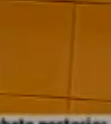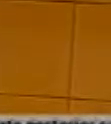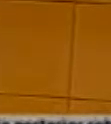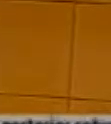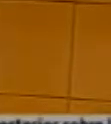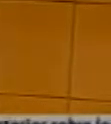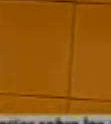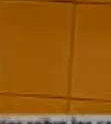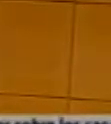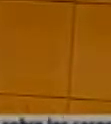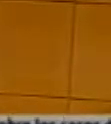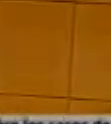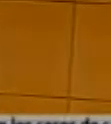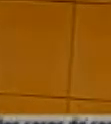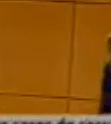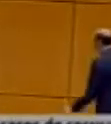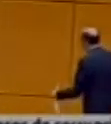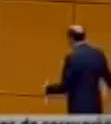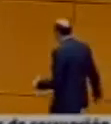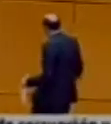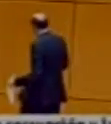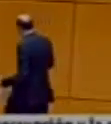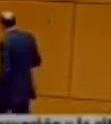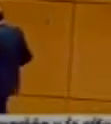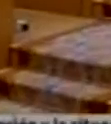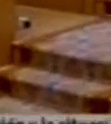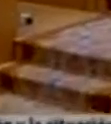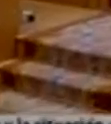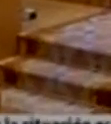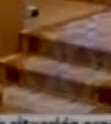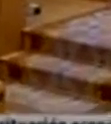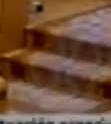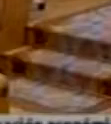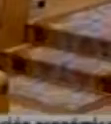fuera de España. Señor Pérez Rubalcaba.